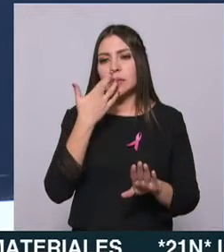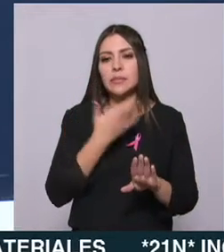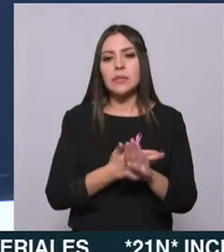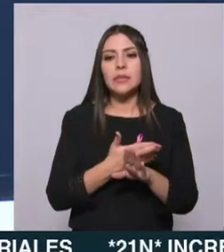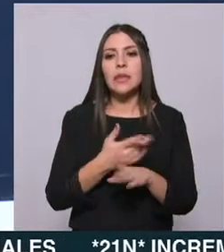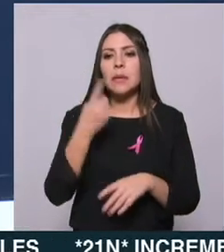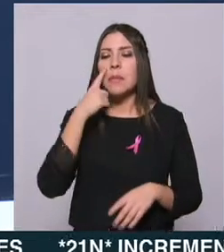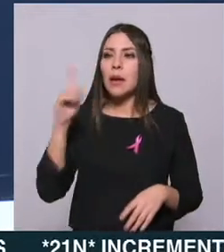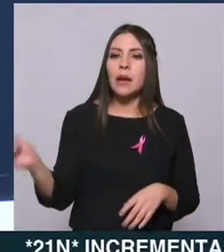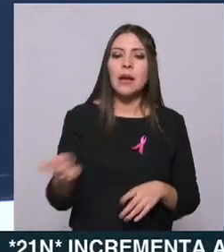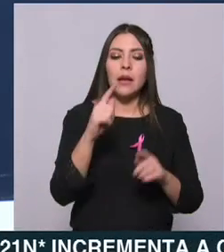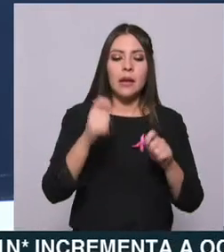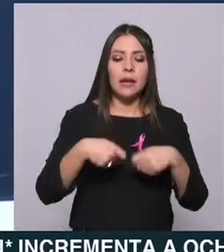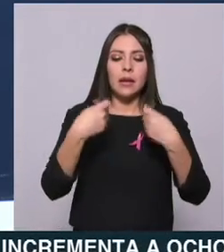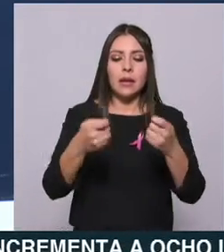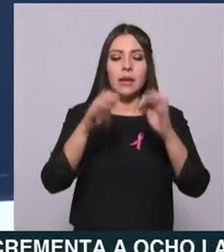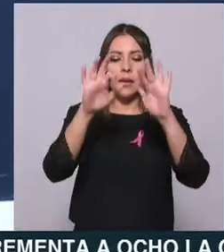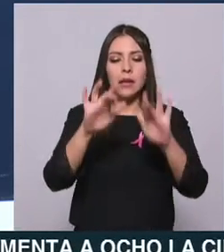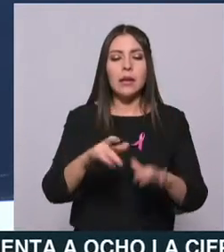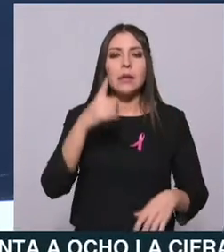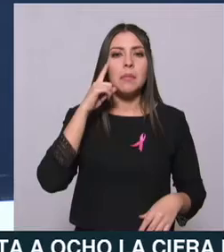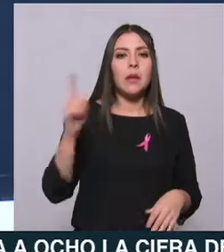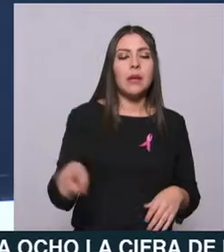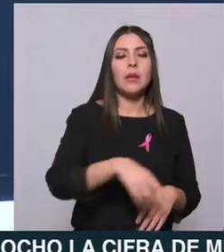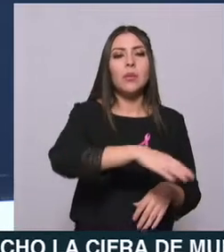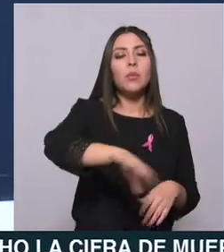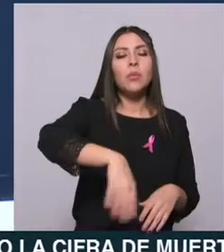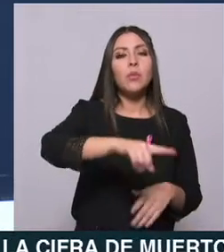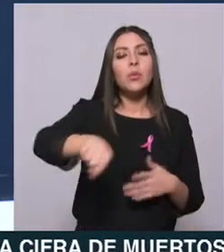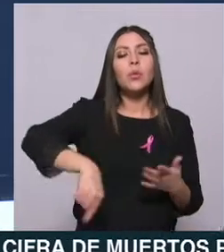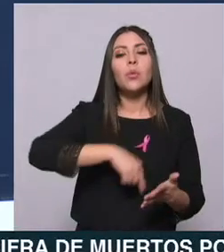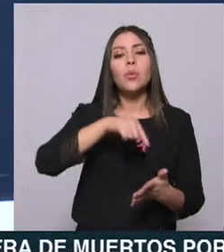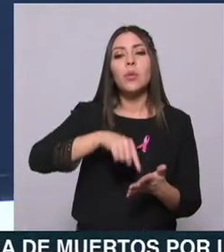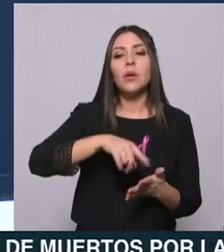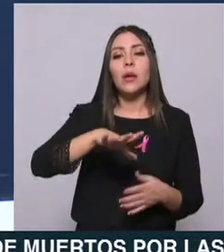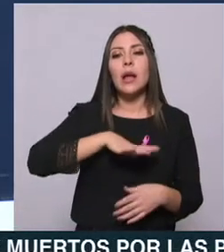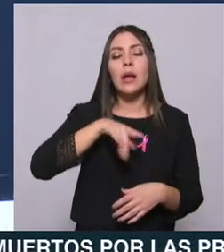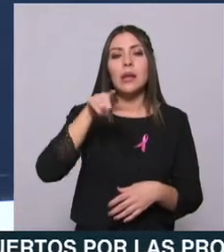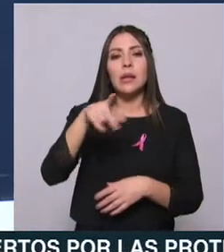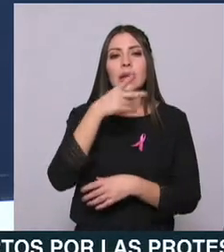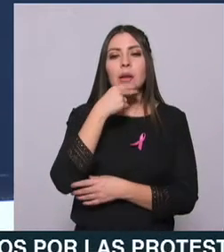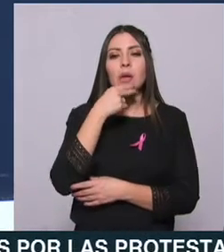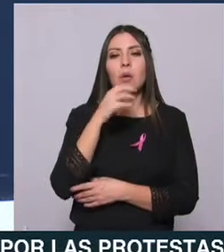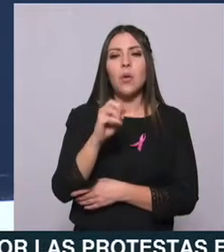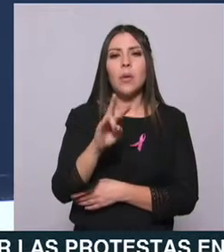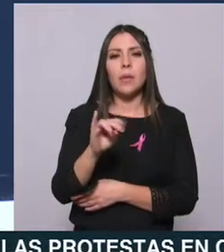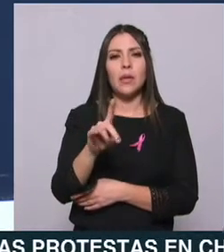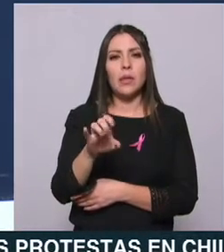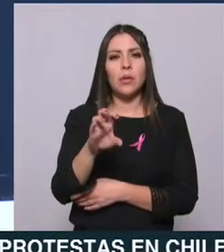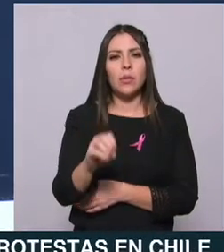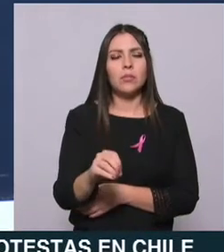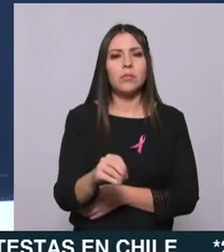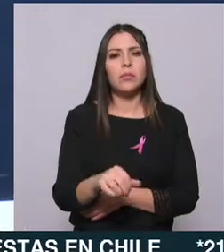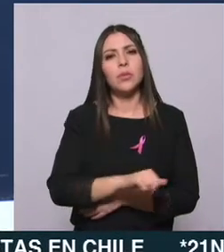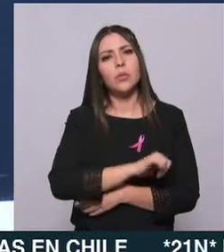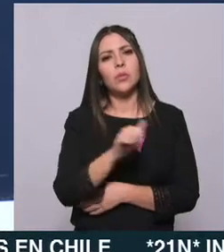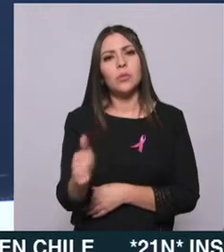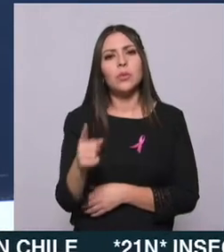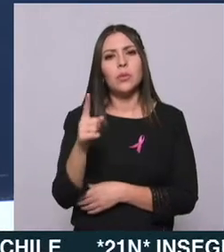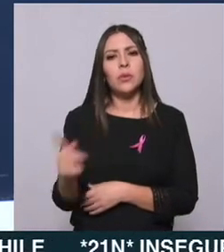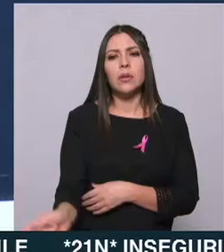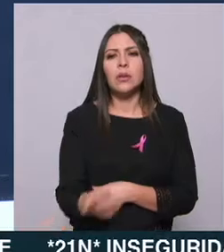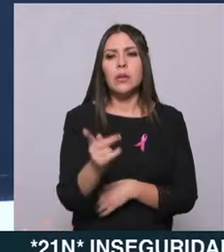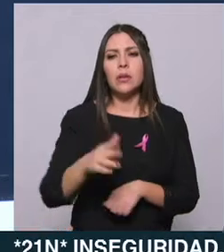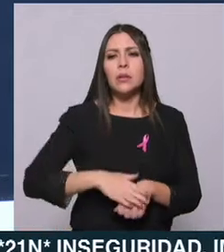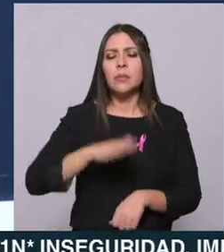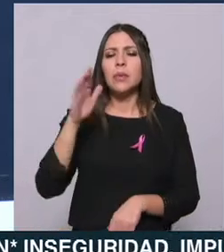cateo para ingresar al domicilio donde se encontraba Ovidio Guzmán? Una pregunta más: ¿quién planeó